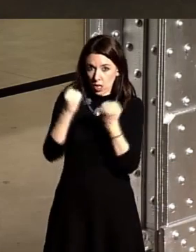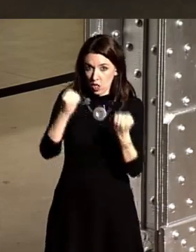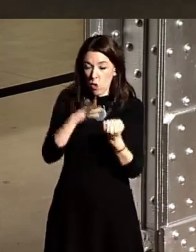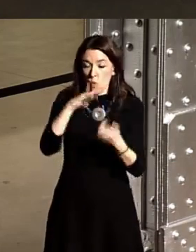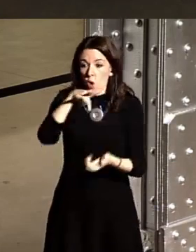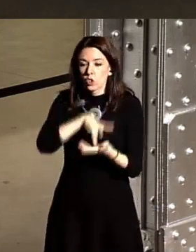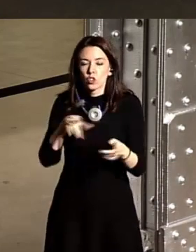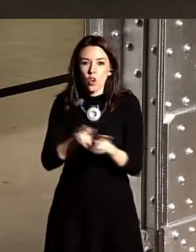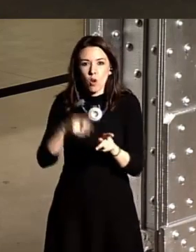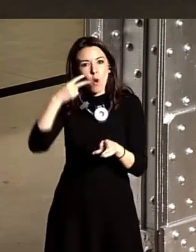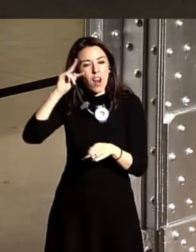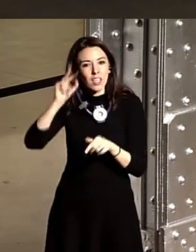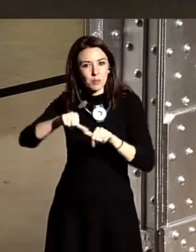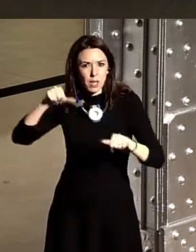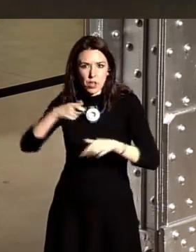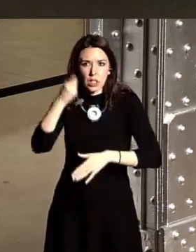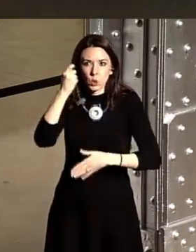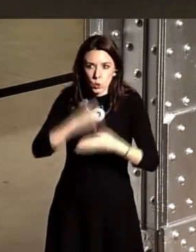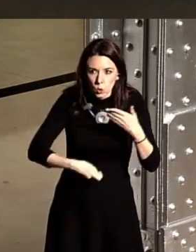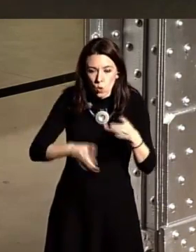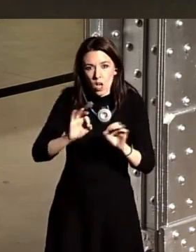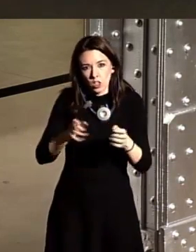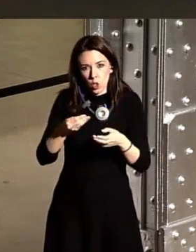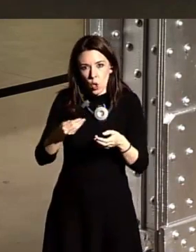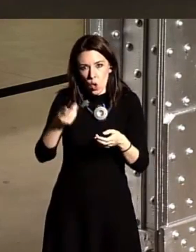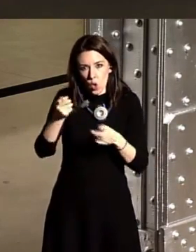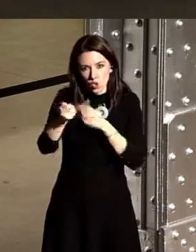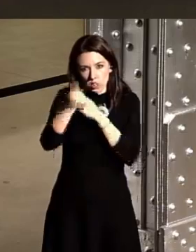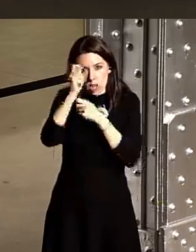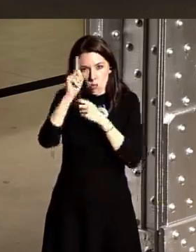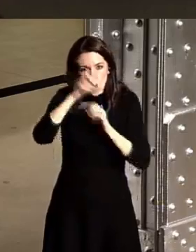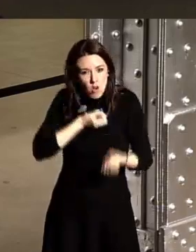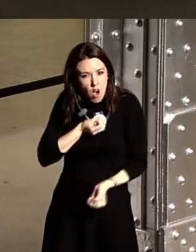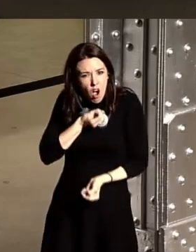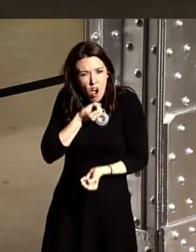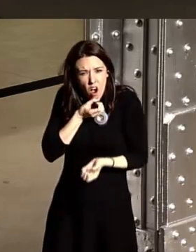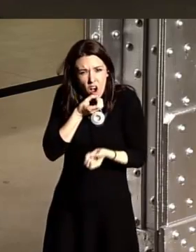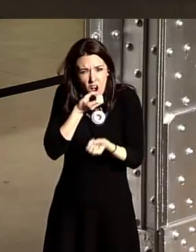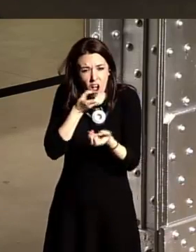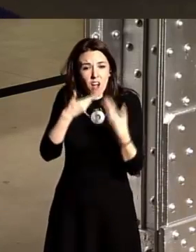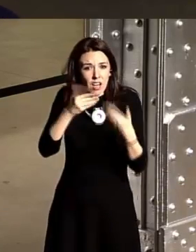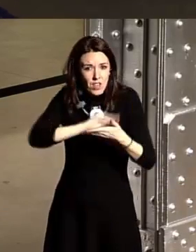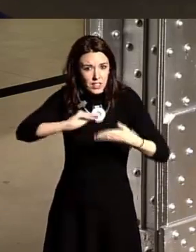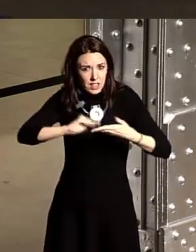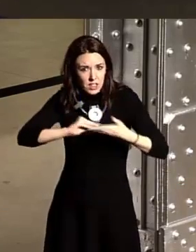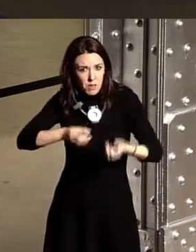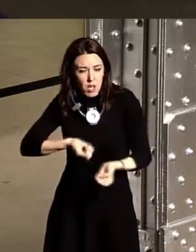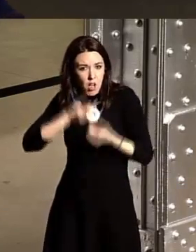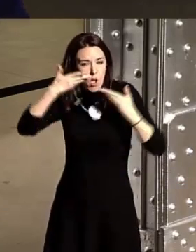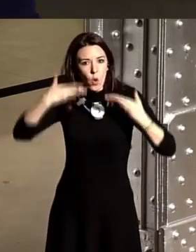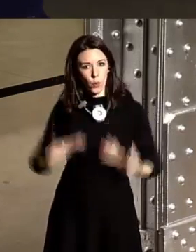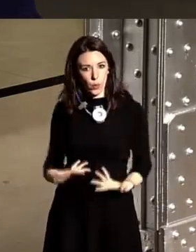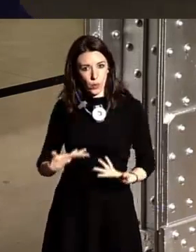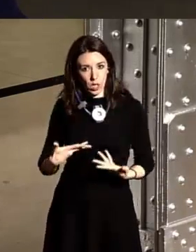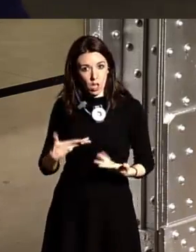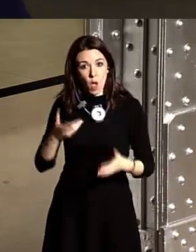tienes experiencias duras o traumáticas, vomitas todo escribiendo. Y que los fotógrafos están protegidos de otra forma porque todo